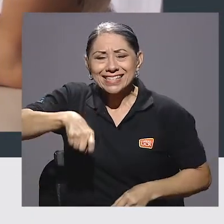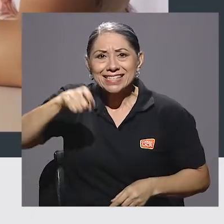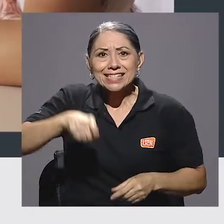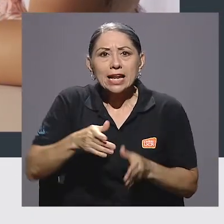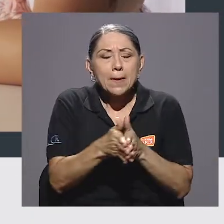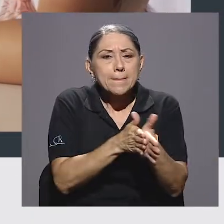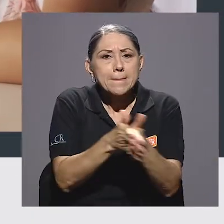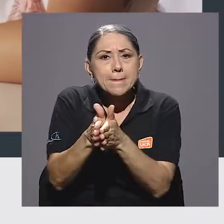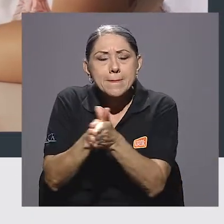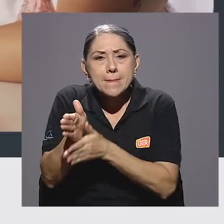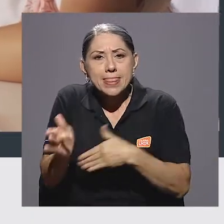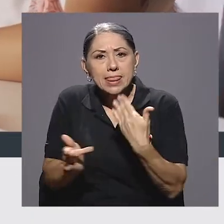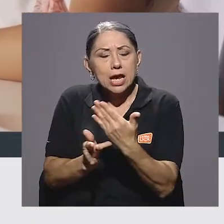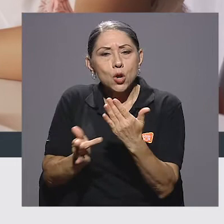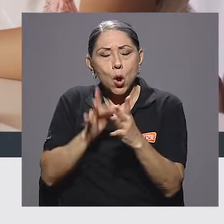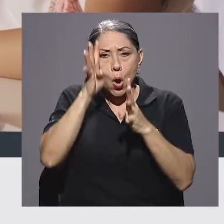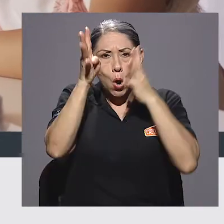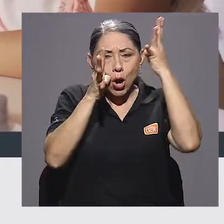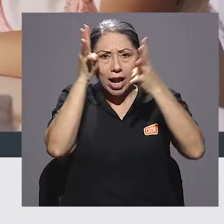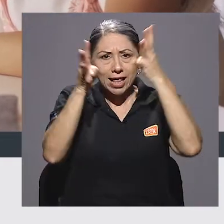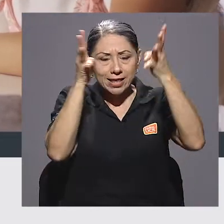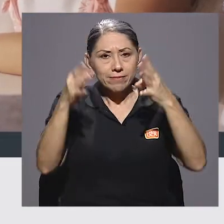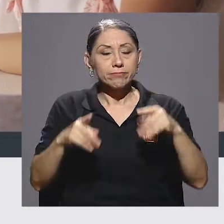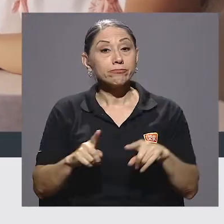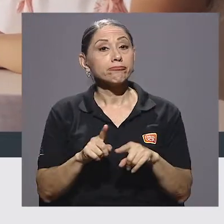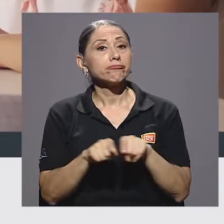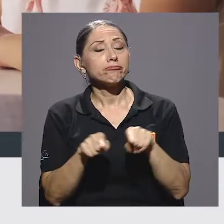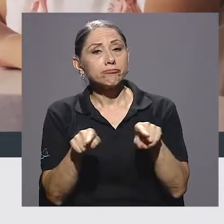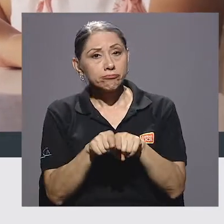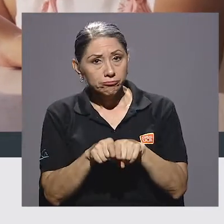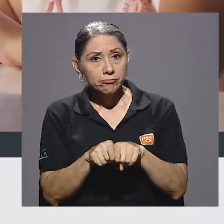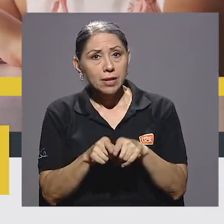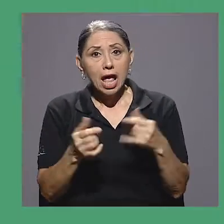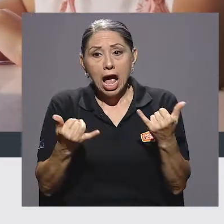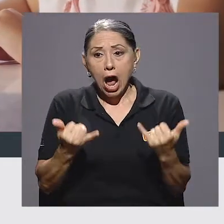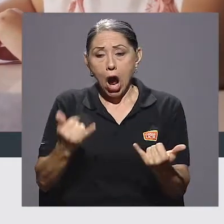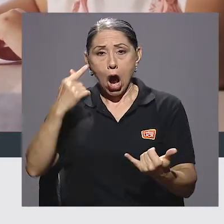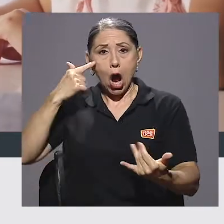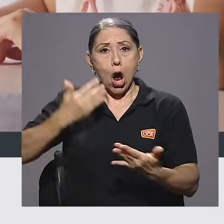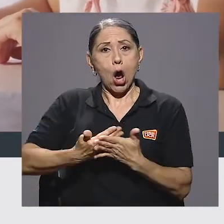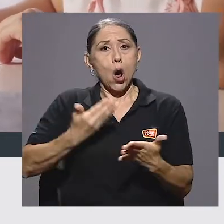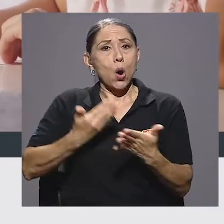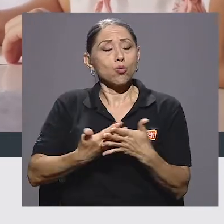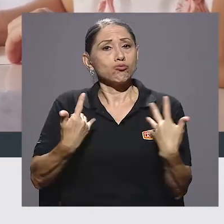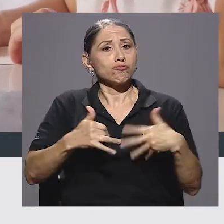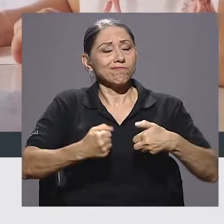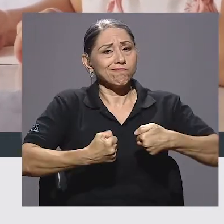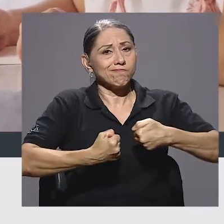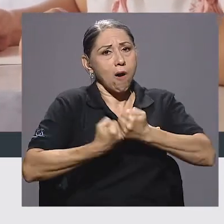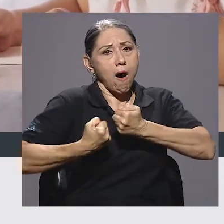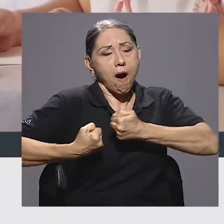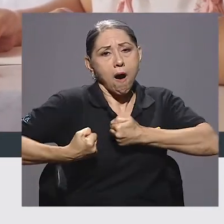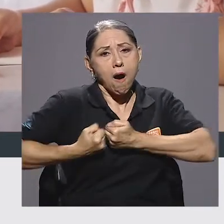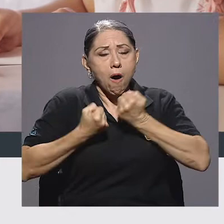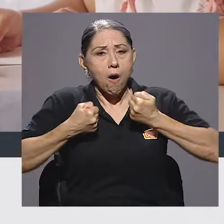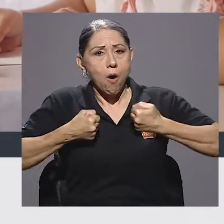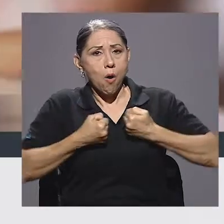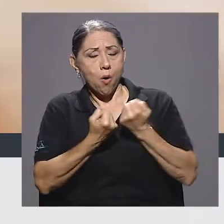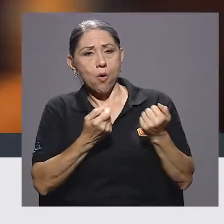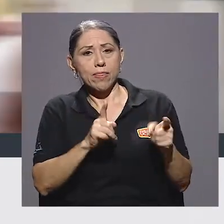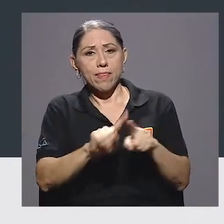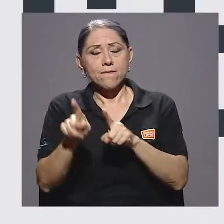sido necesario echar mano de la tecnología y la creatividad, pero también han quedado en evidencia grandes retos y brechas por resolver.